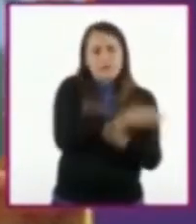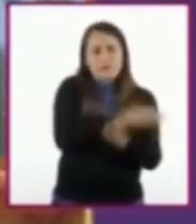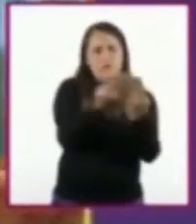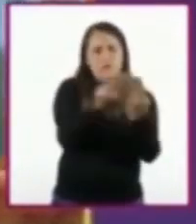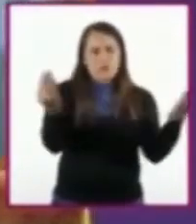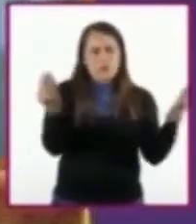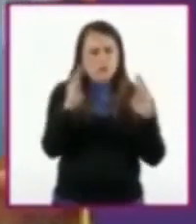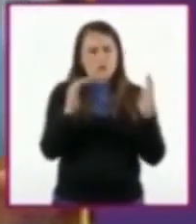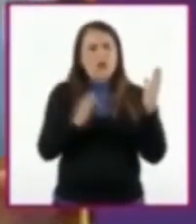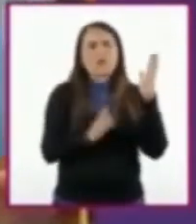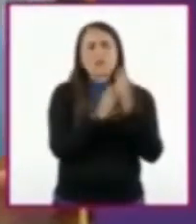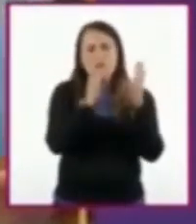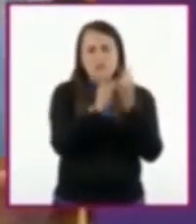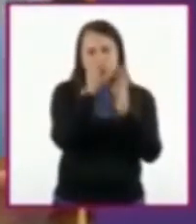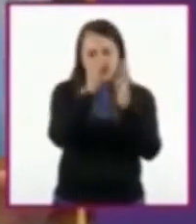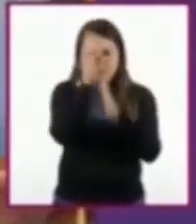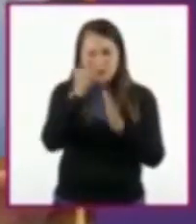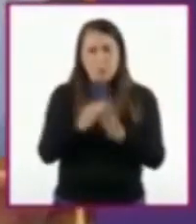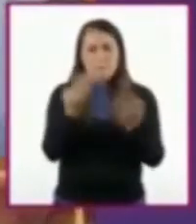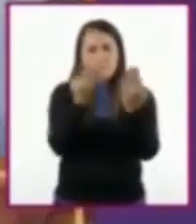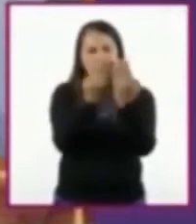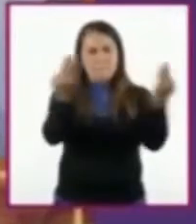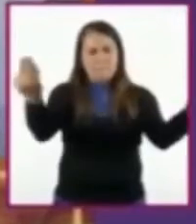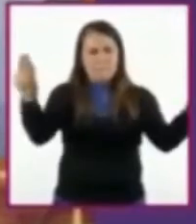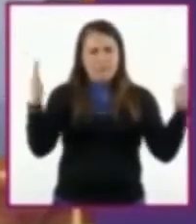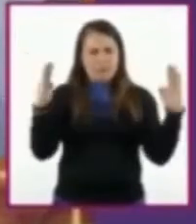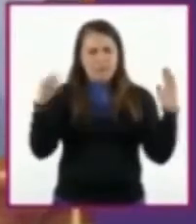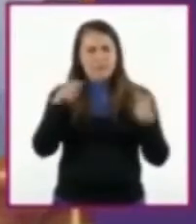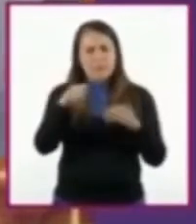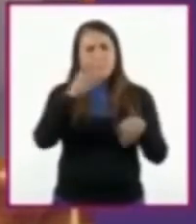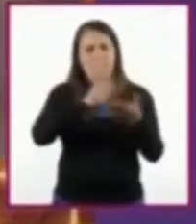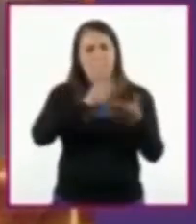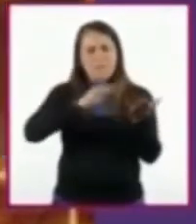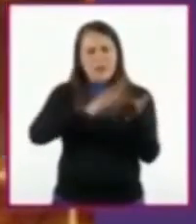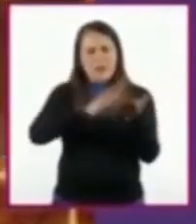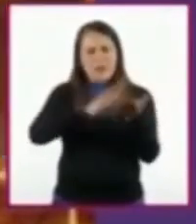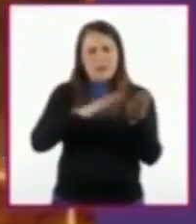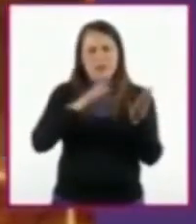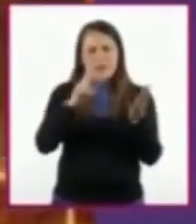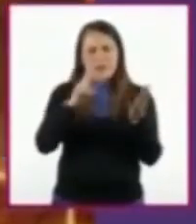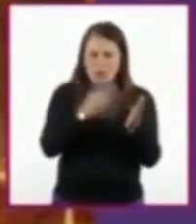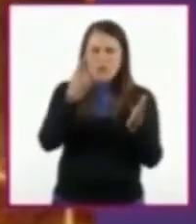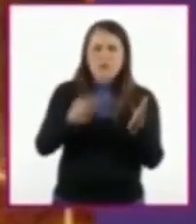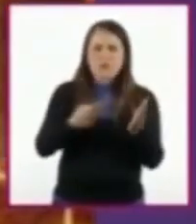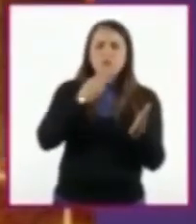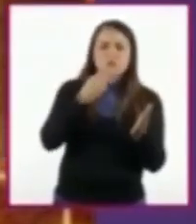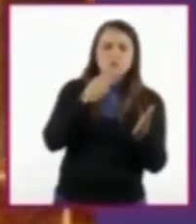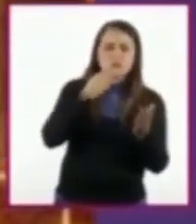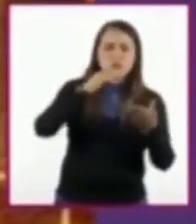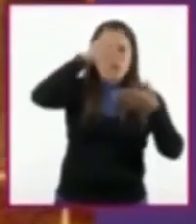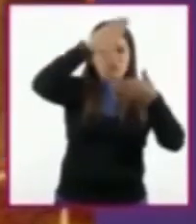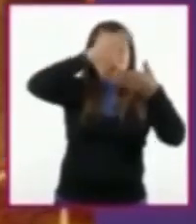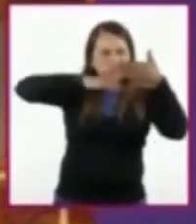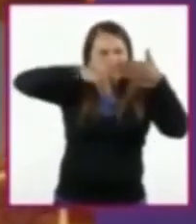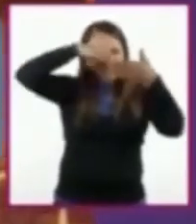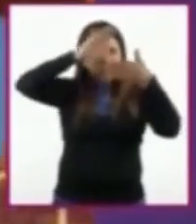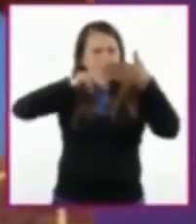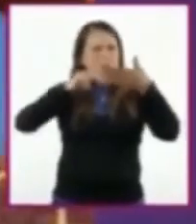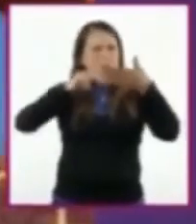yeso. Estas paredes están elaboradas con papel reciclado y con un acabado natural en la cara que está a la